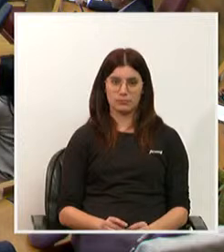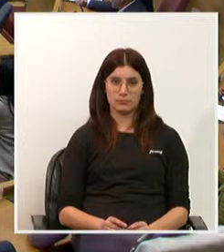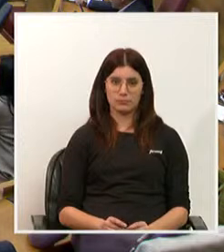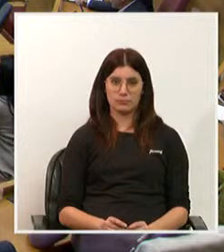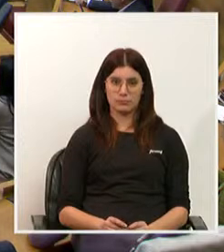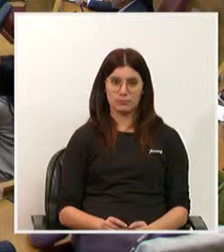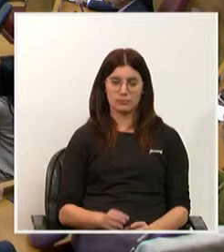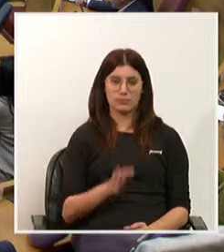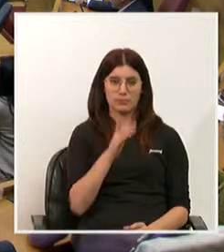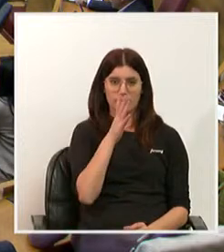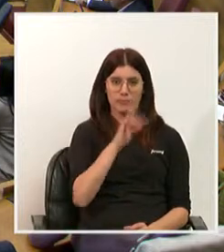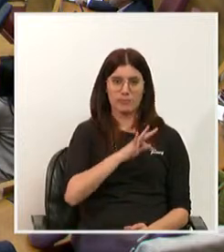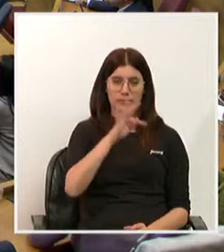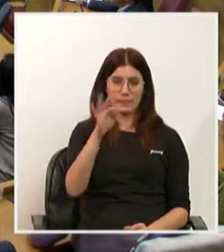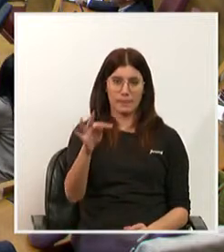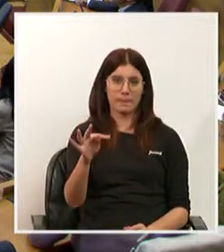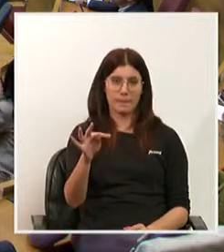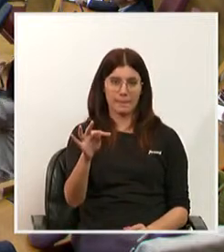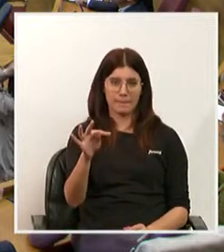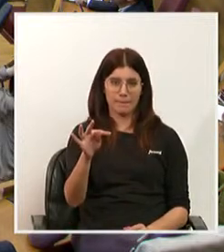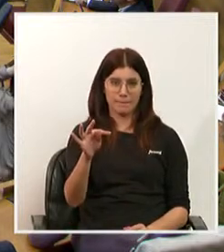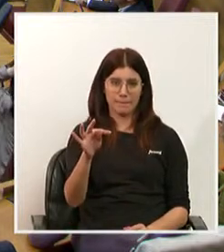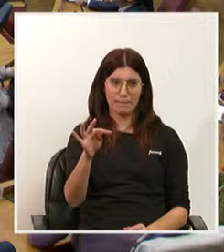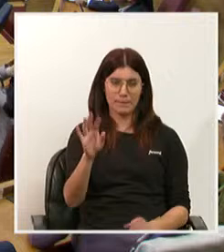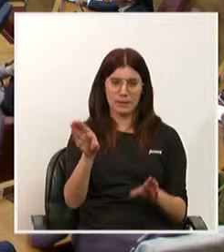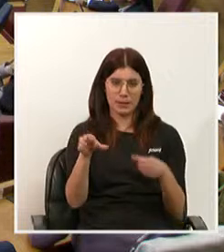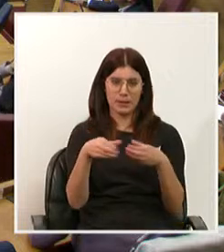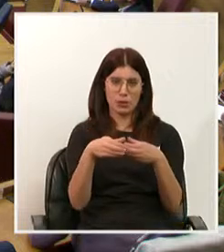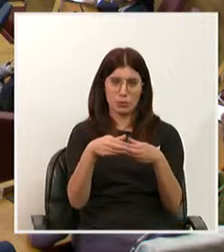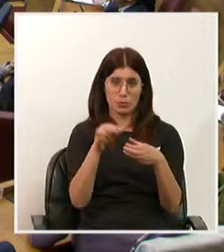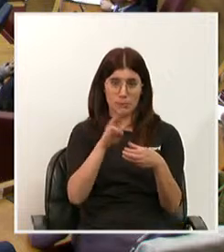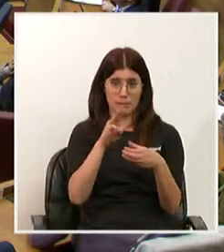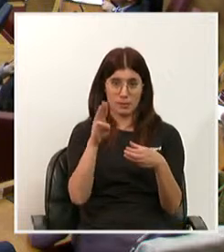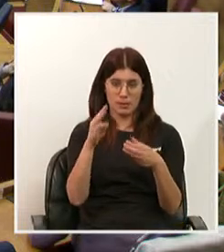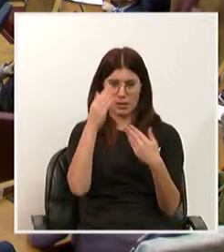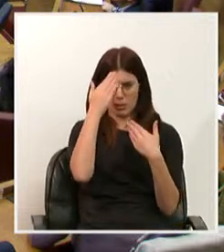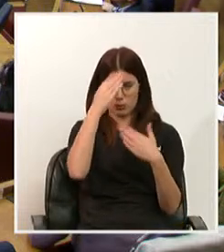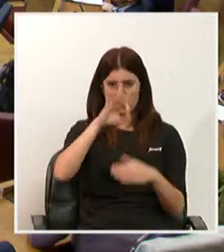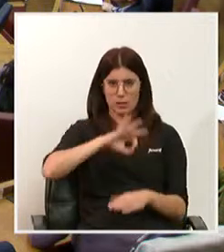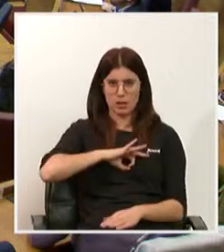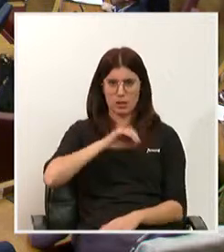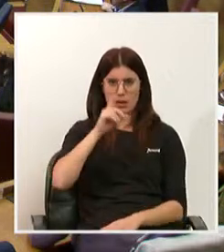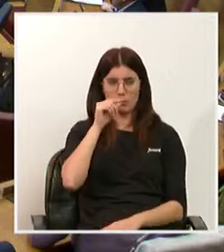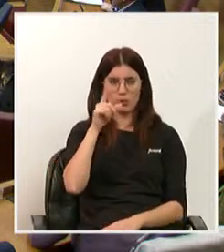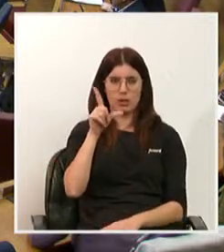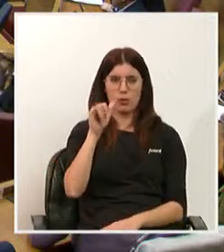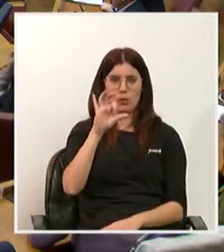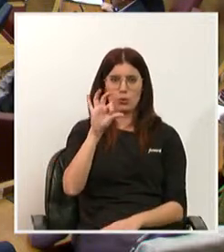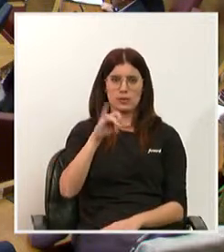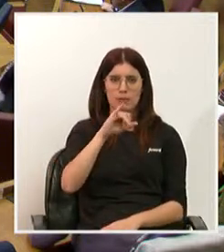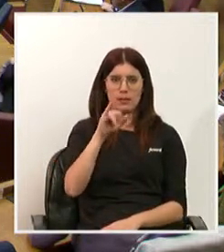tiene la palabra ahora por el grupo parlamentario popular ilustre diputado Luis